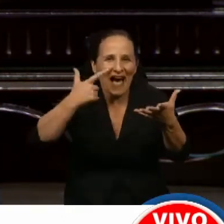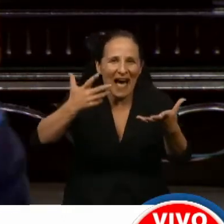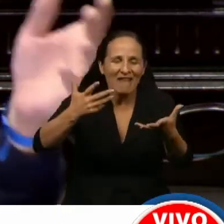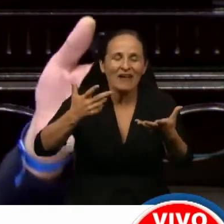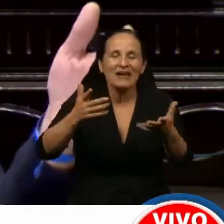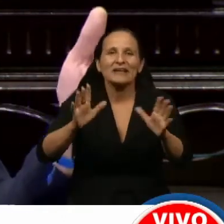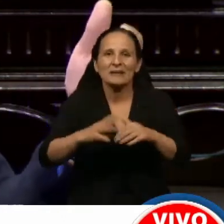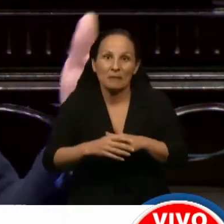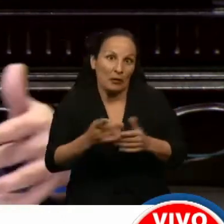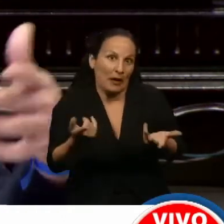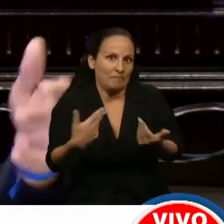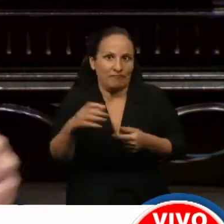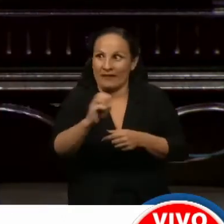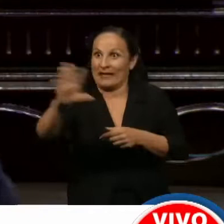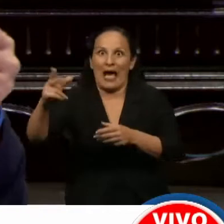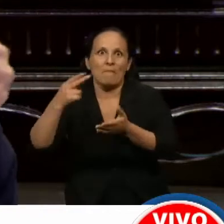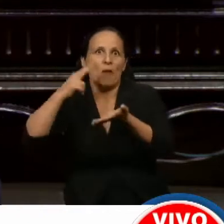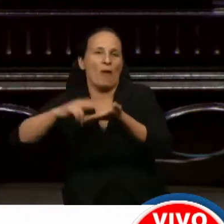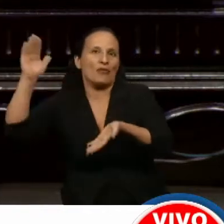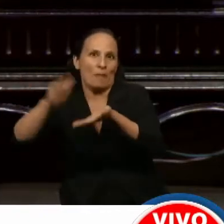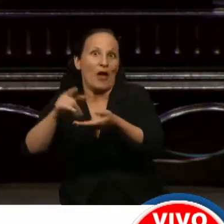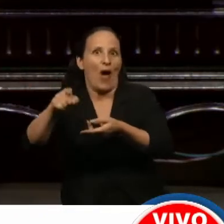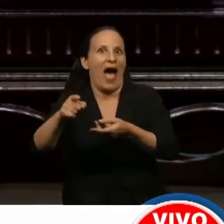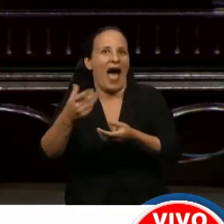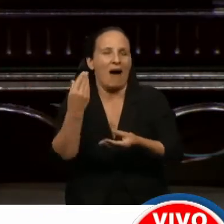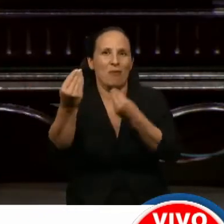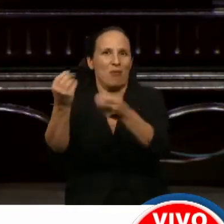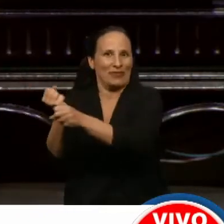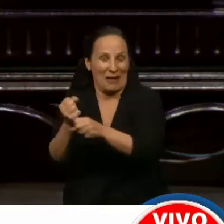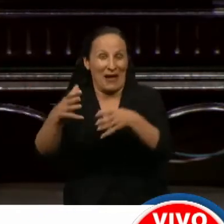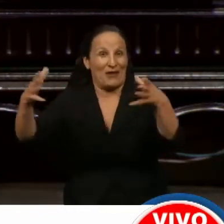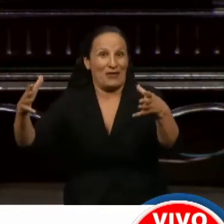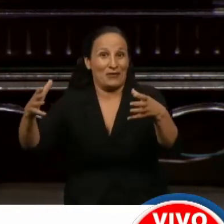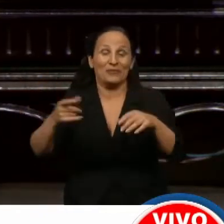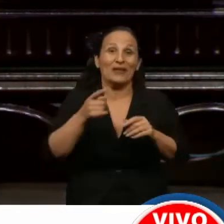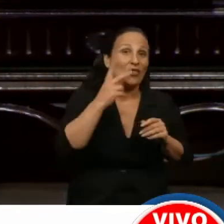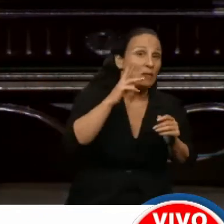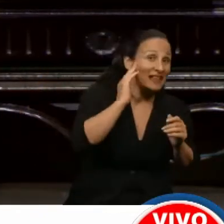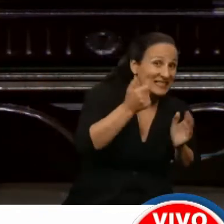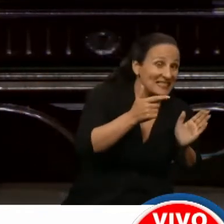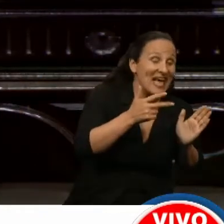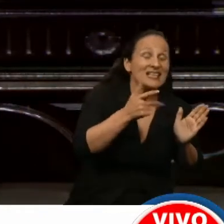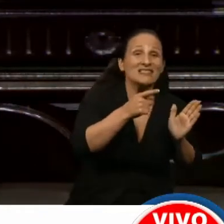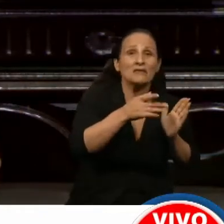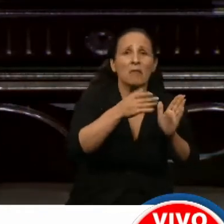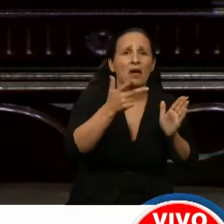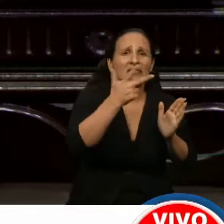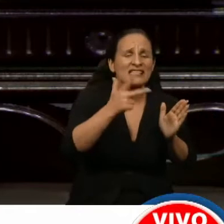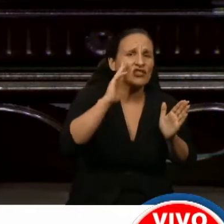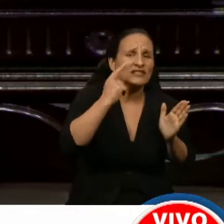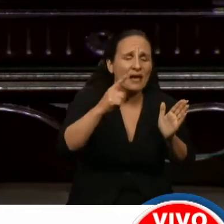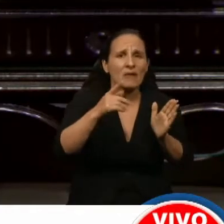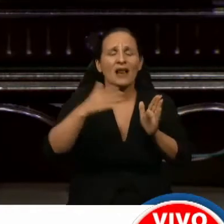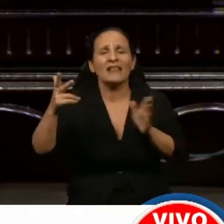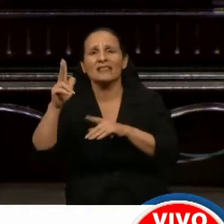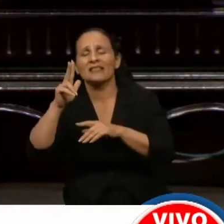Con pingües beneficios debería haber crecido mucho. En el 2016 pasó de 316.000 empleados a 322.000.